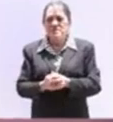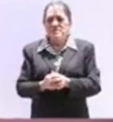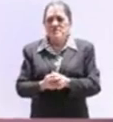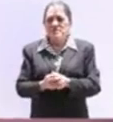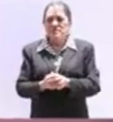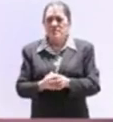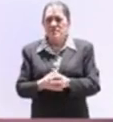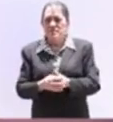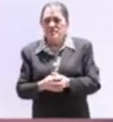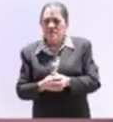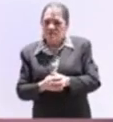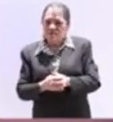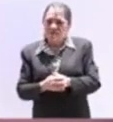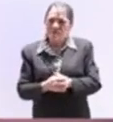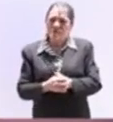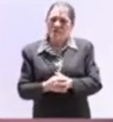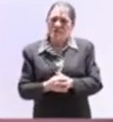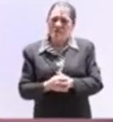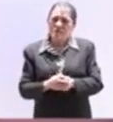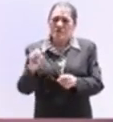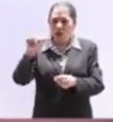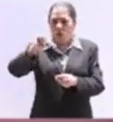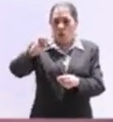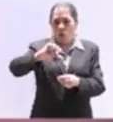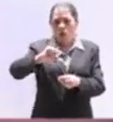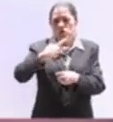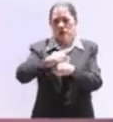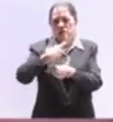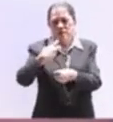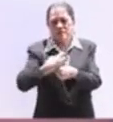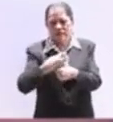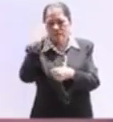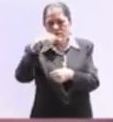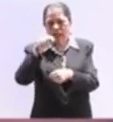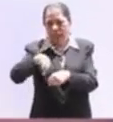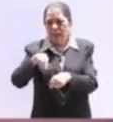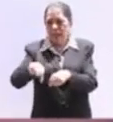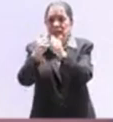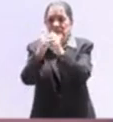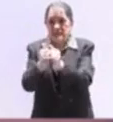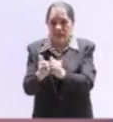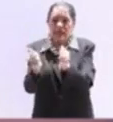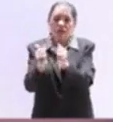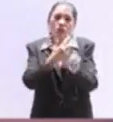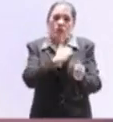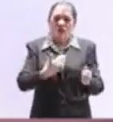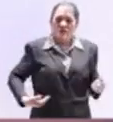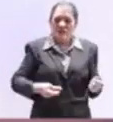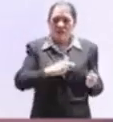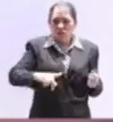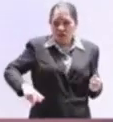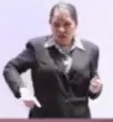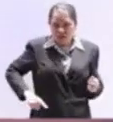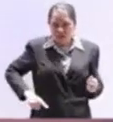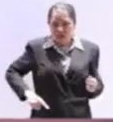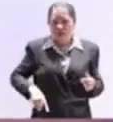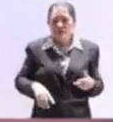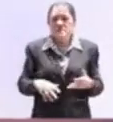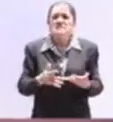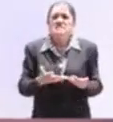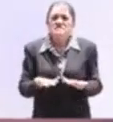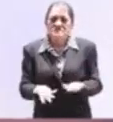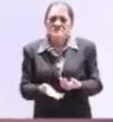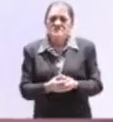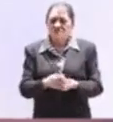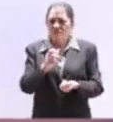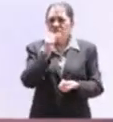me convocara el día de hoy a estar aquí con sus presidentes municipales. También agradecer a su equipo de trabajo, a nuestro